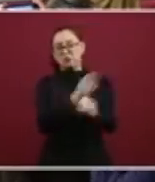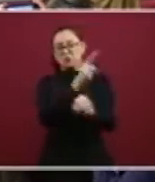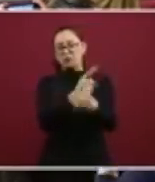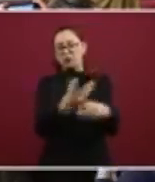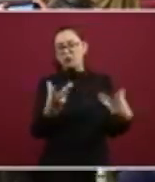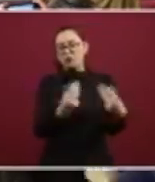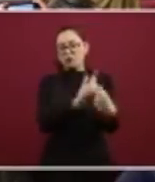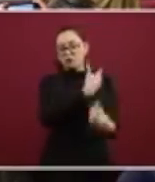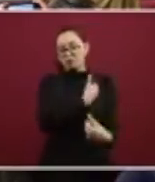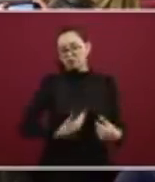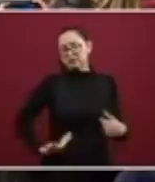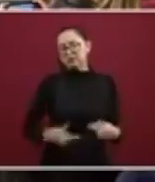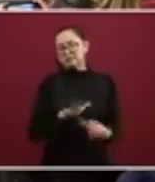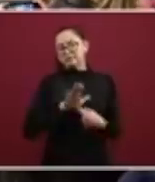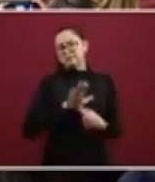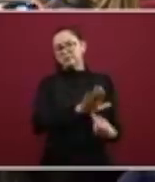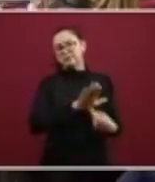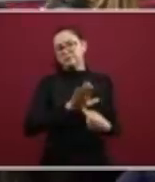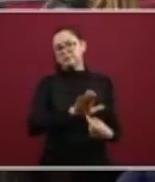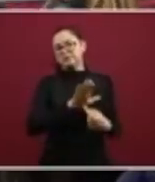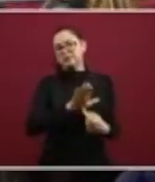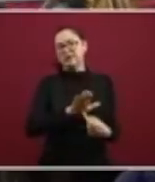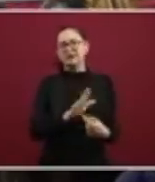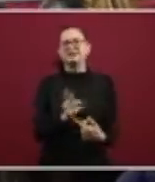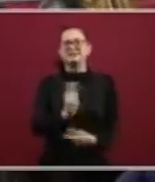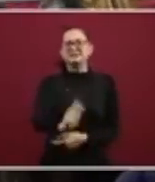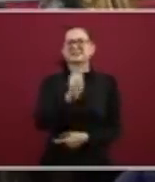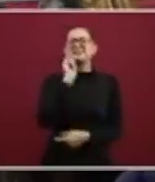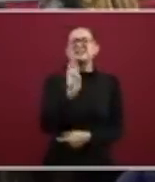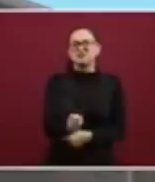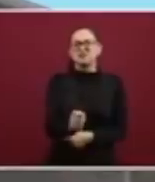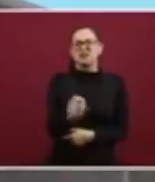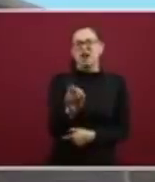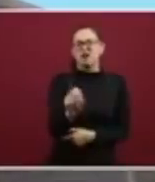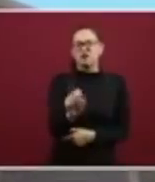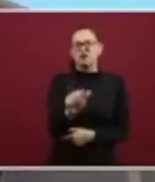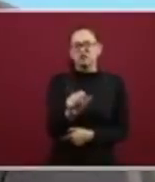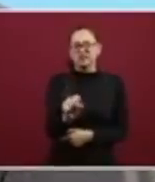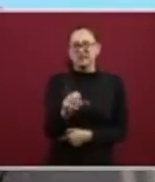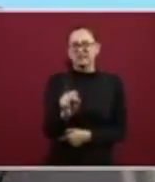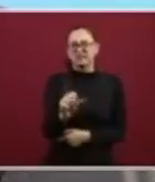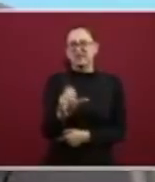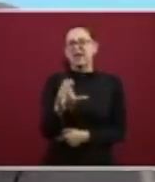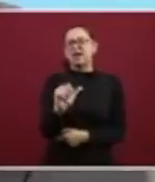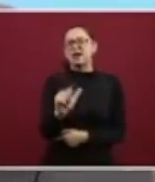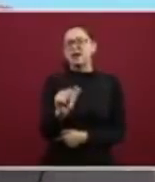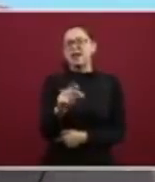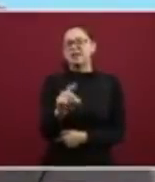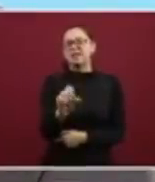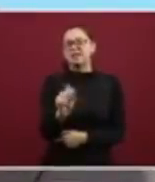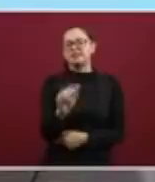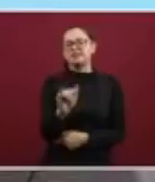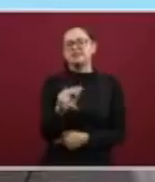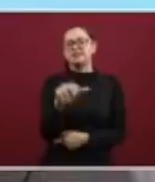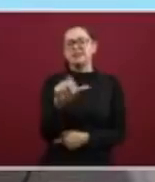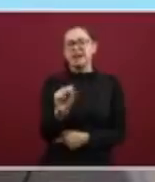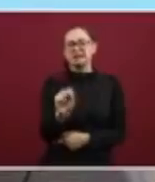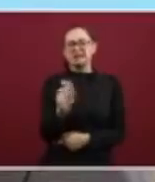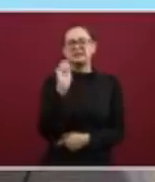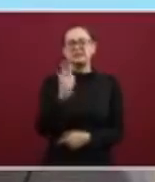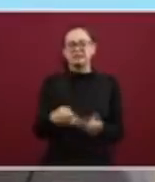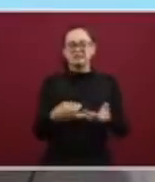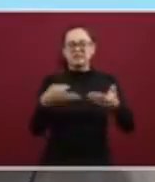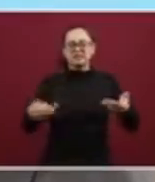República, cómo entendemos las fosas clandestinas. Y hay que asumirlas como son aquellos espacios donde se